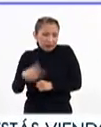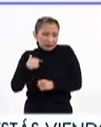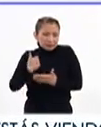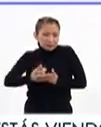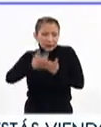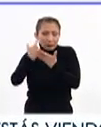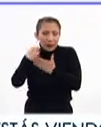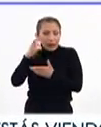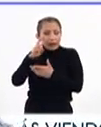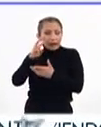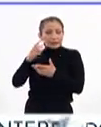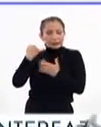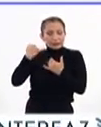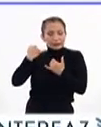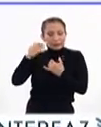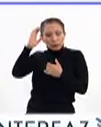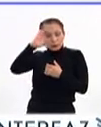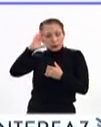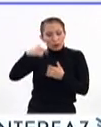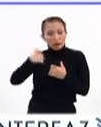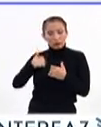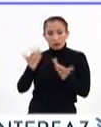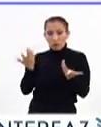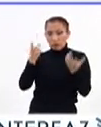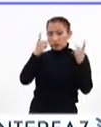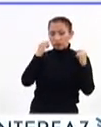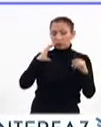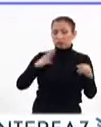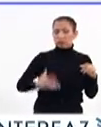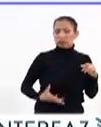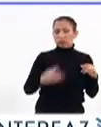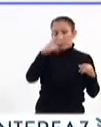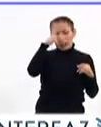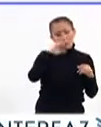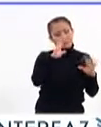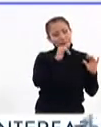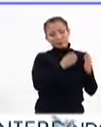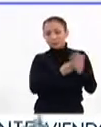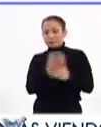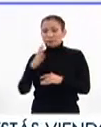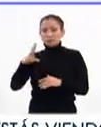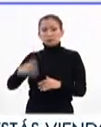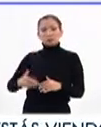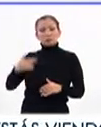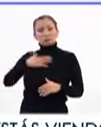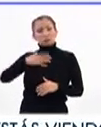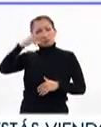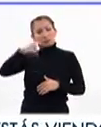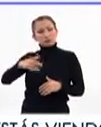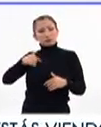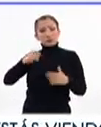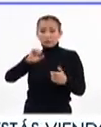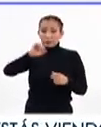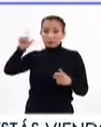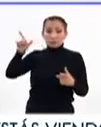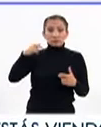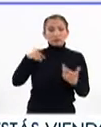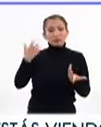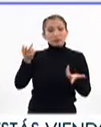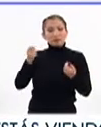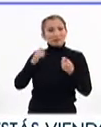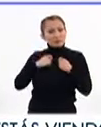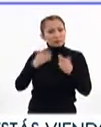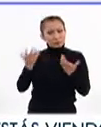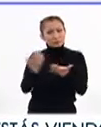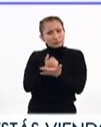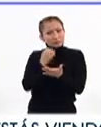para acrecentar esa identidad cultural. Yo regresé muy orgullosa de México, de donde soy, y profesionalmente pues me dieron